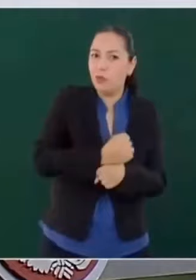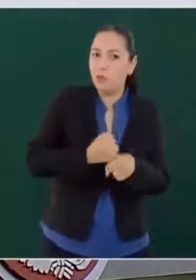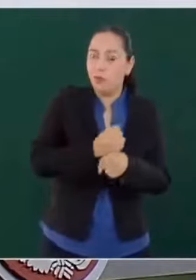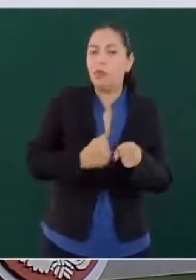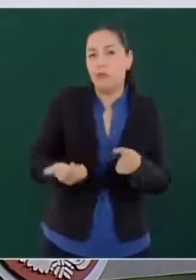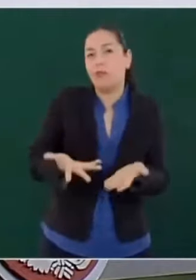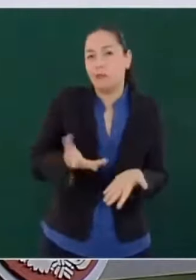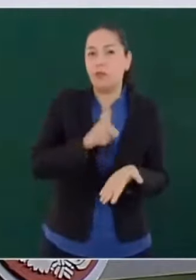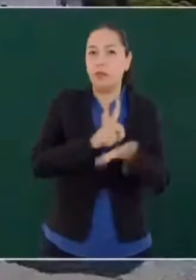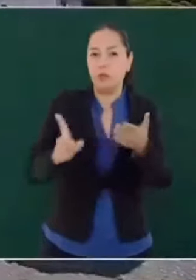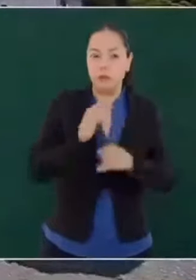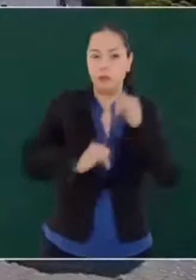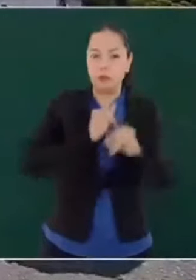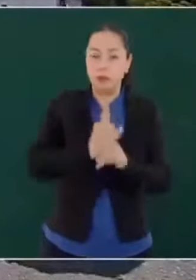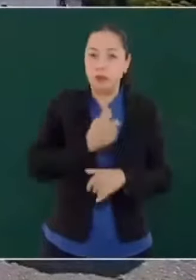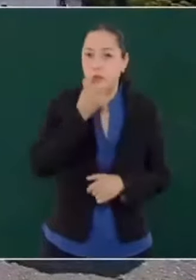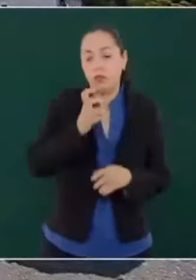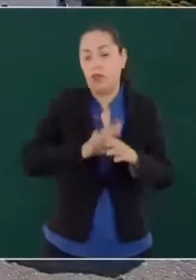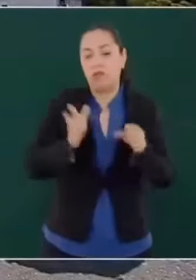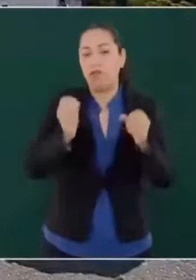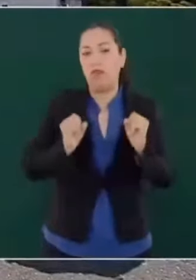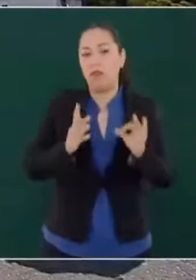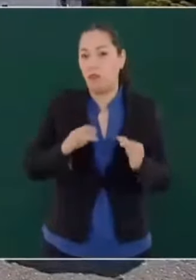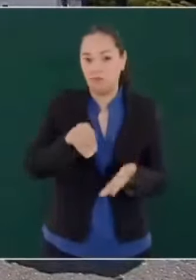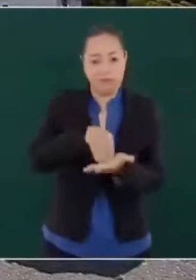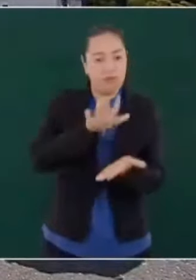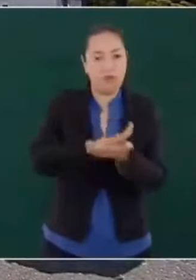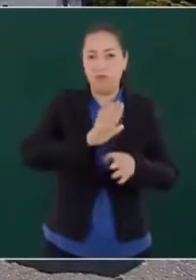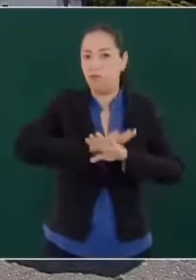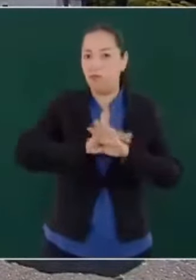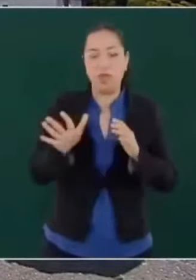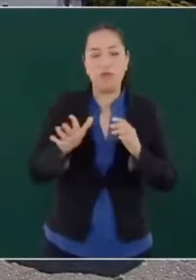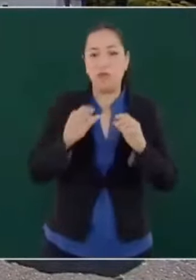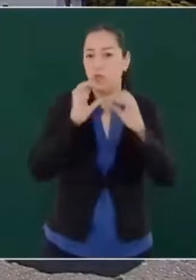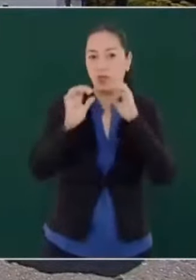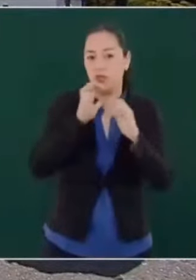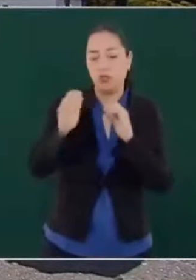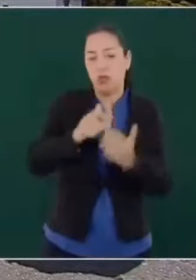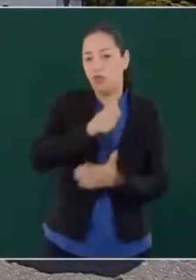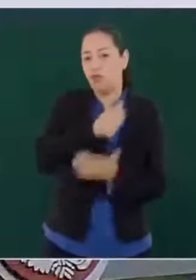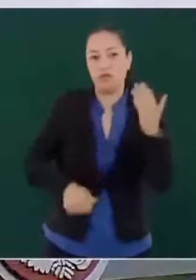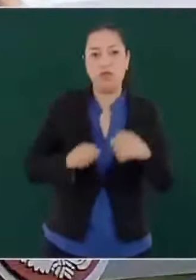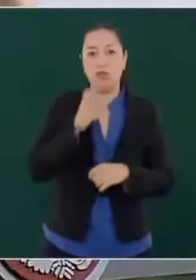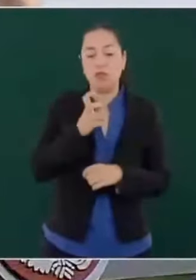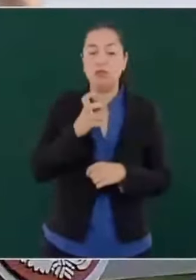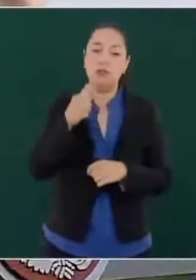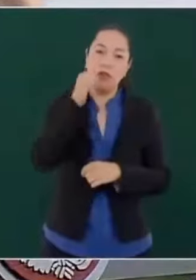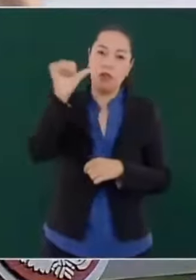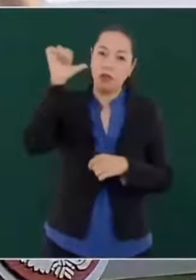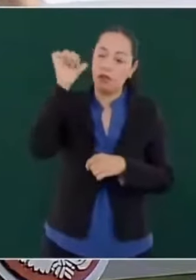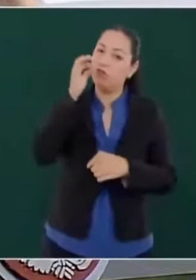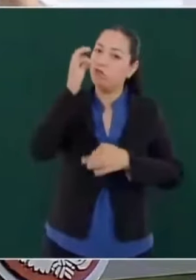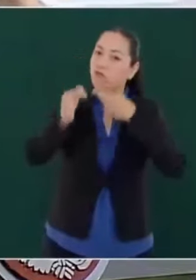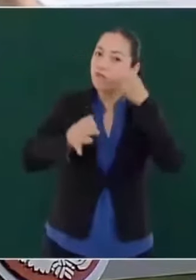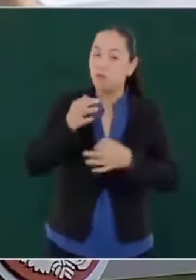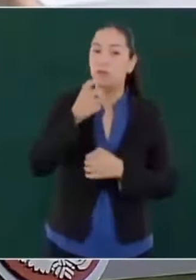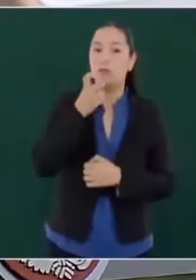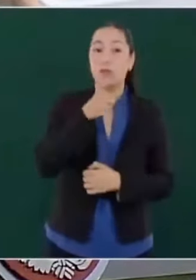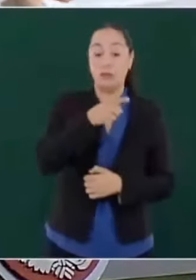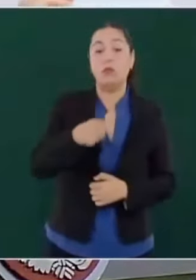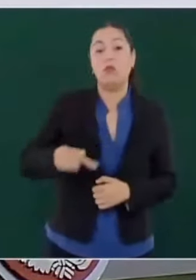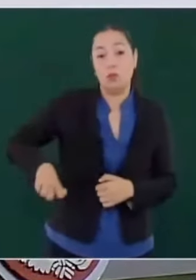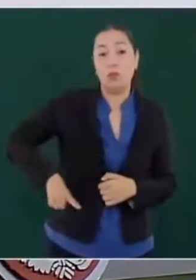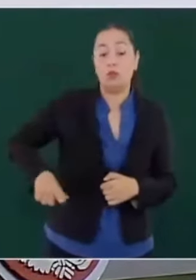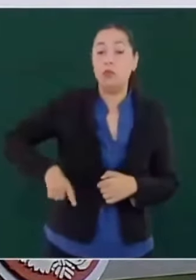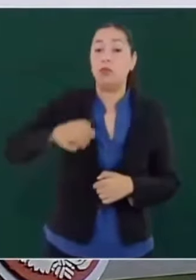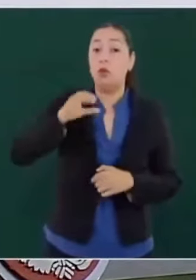oficializó este rompimiento de relaciones con una nota verbal que ya salió el día de ayer, y el gobierno además